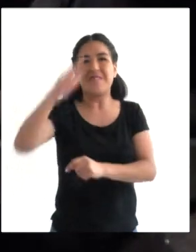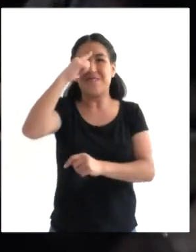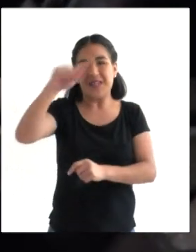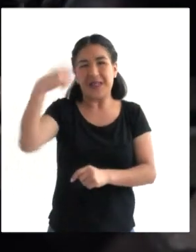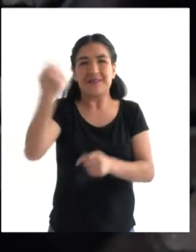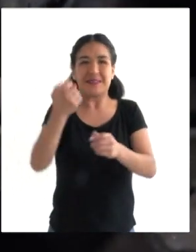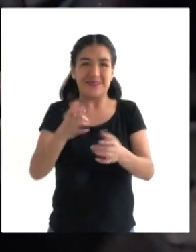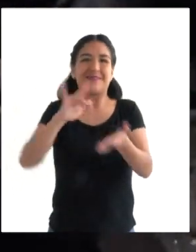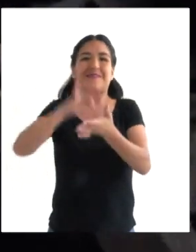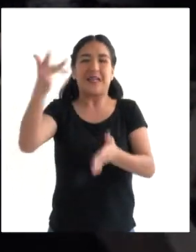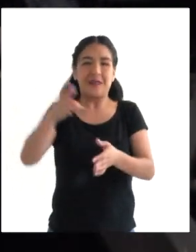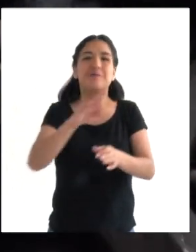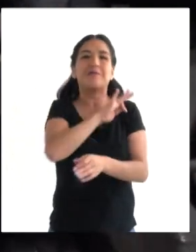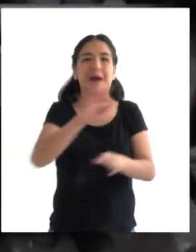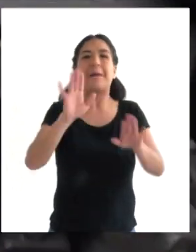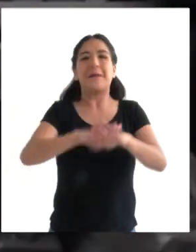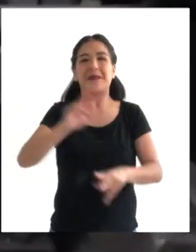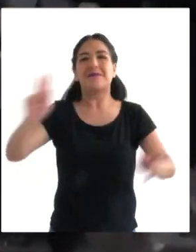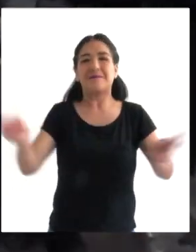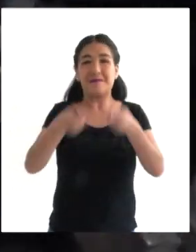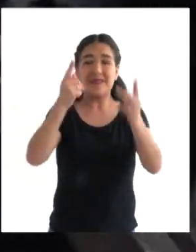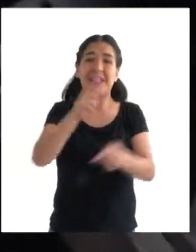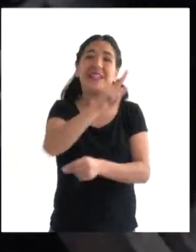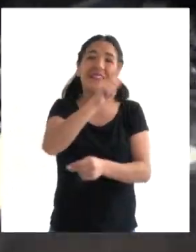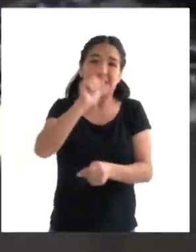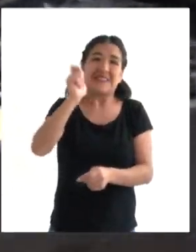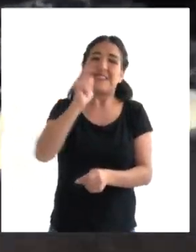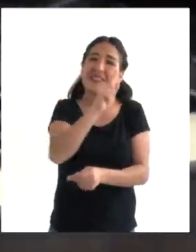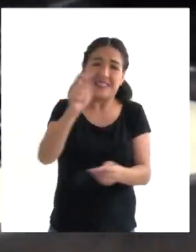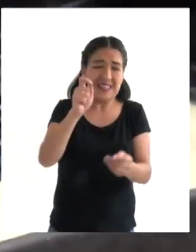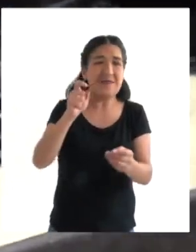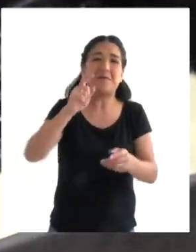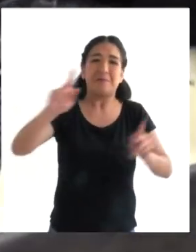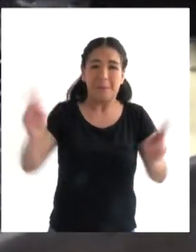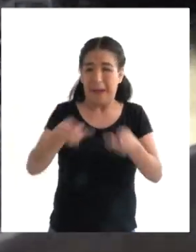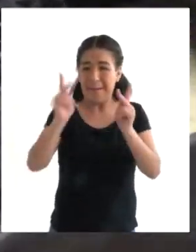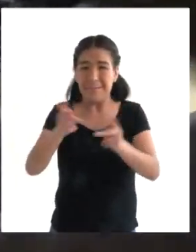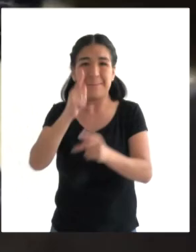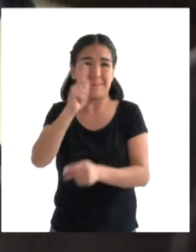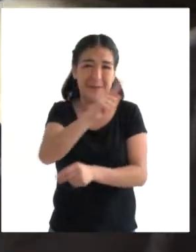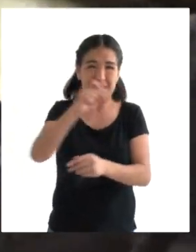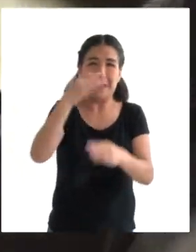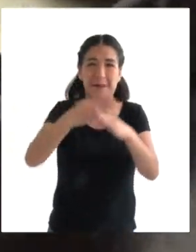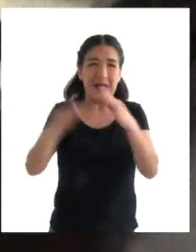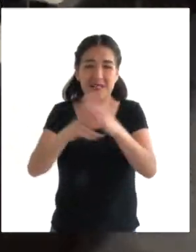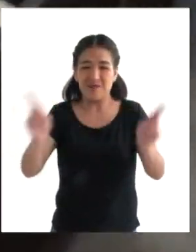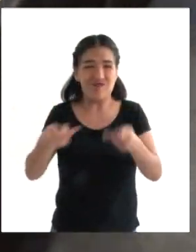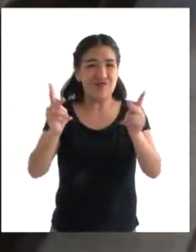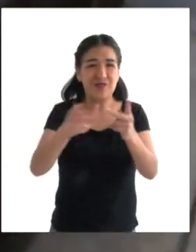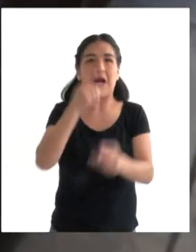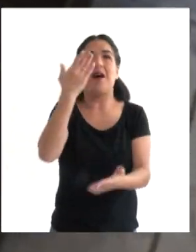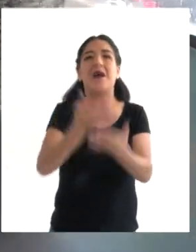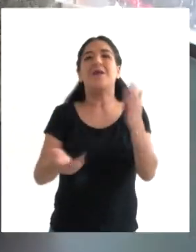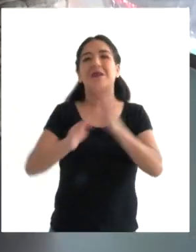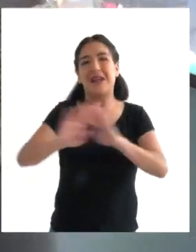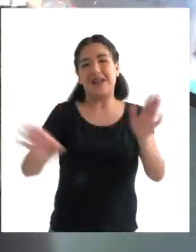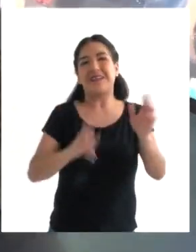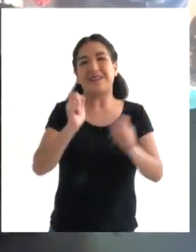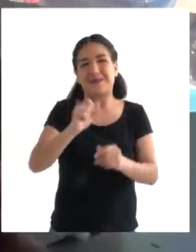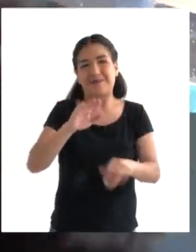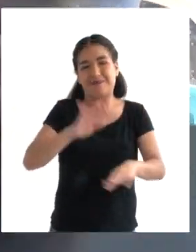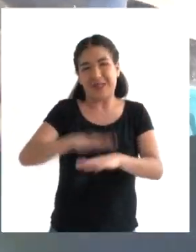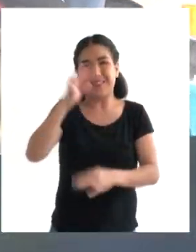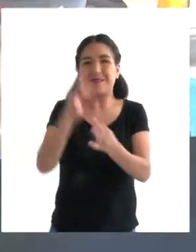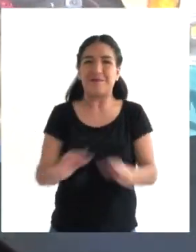gracias a la cual se pudieron producir cientos de piezas por hora. El invento ha sido un éxito hasta nuestros días. Al